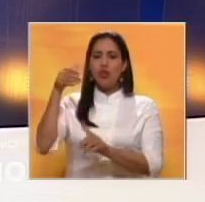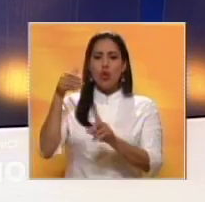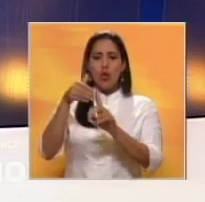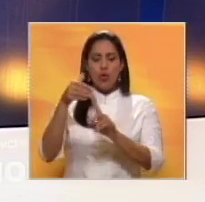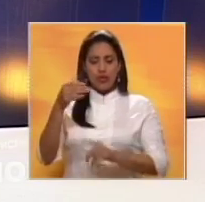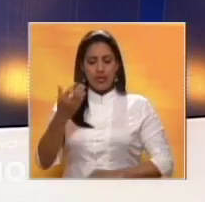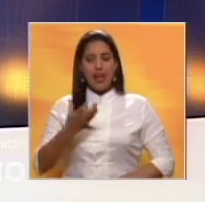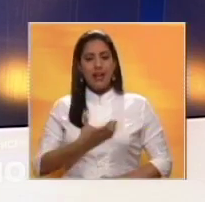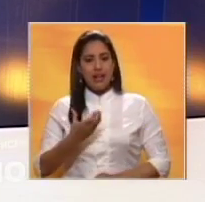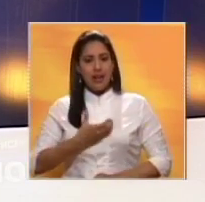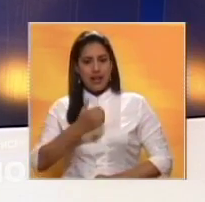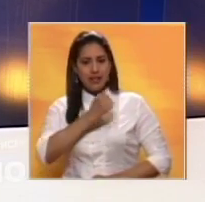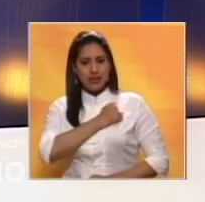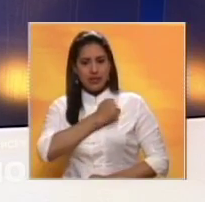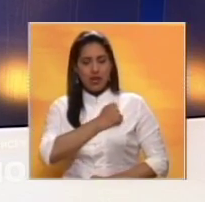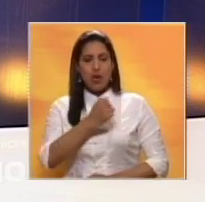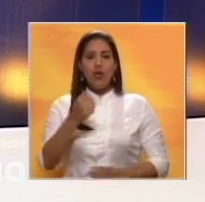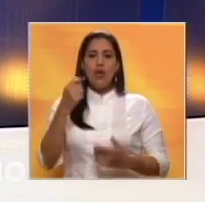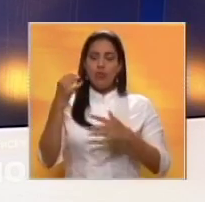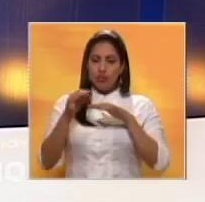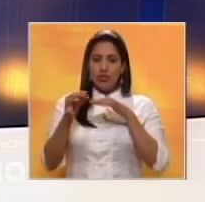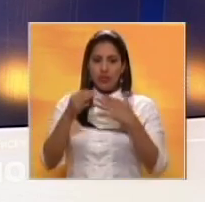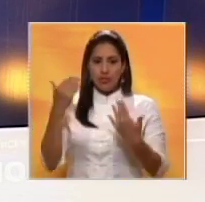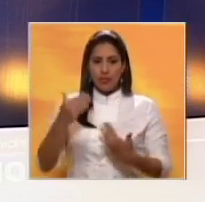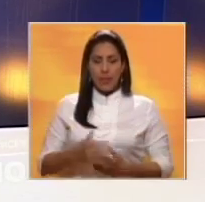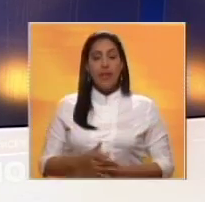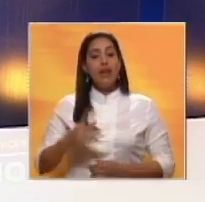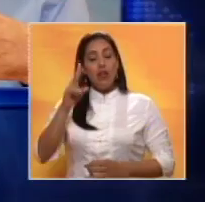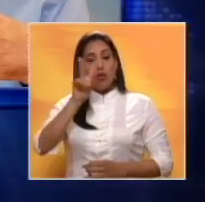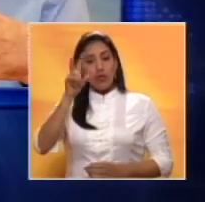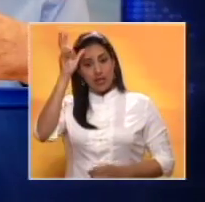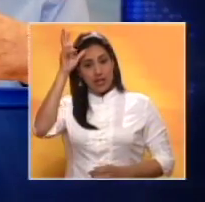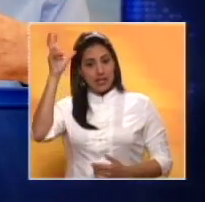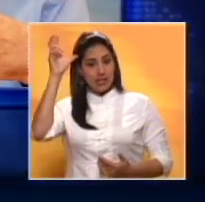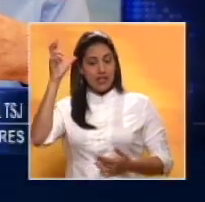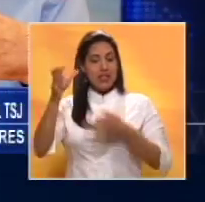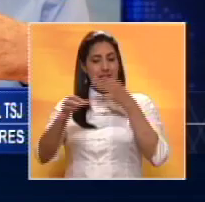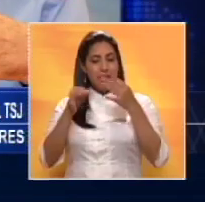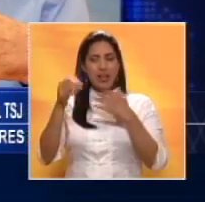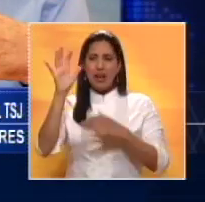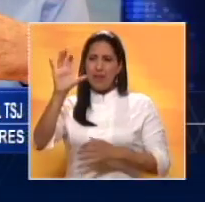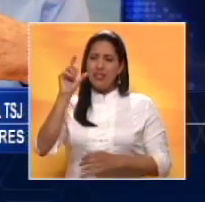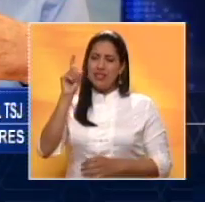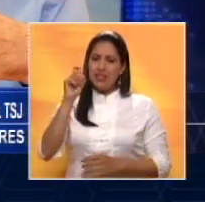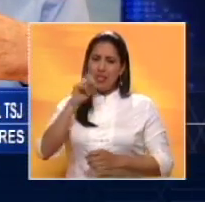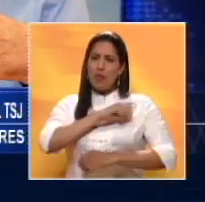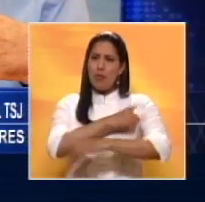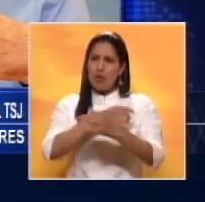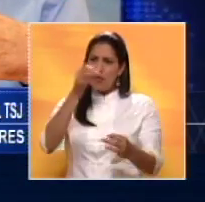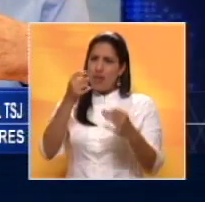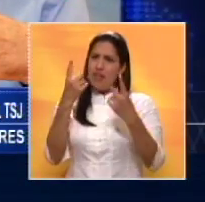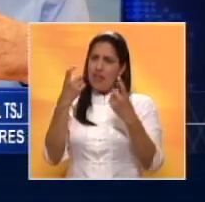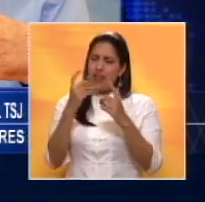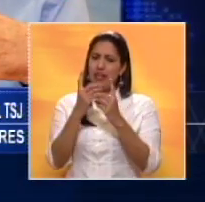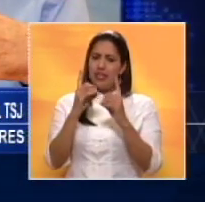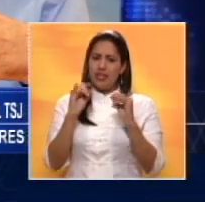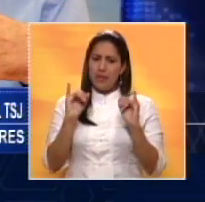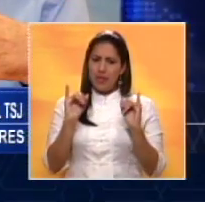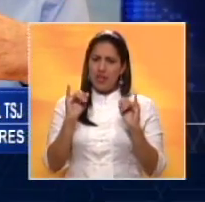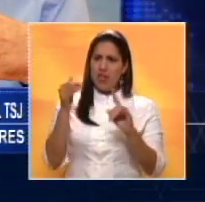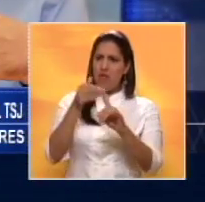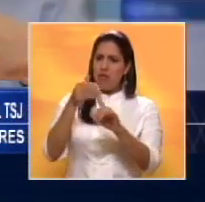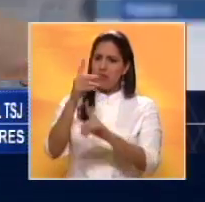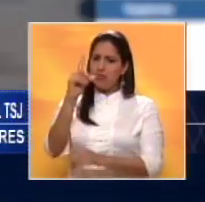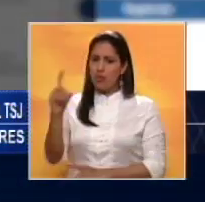emitió el máximo tribunal para Ramón Muchacho, alcalde del municipio de Chacao. El canciller consideró que el país necesita un poder judicial independiente